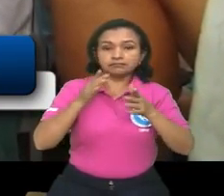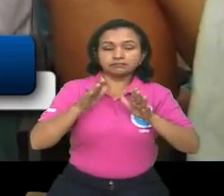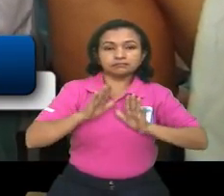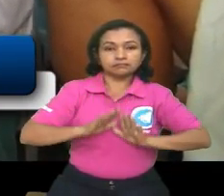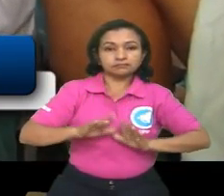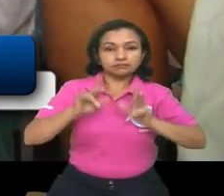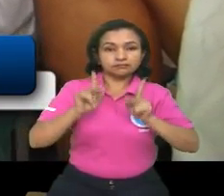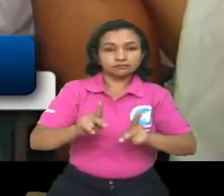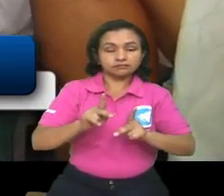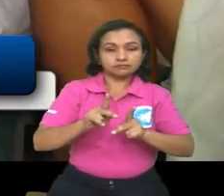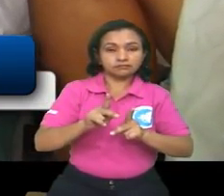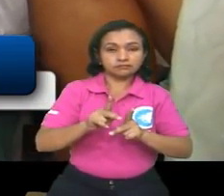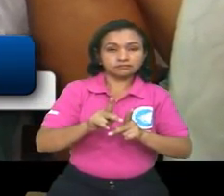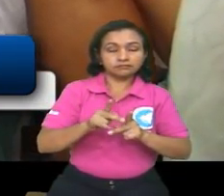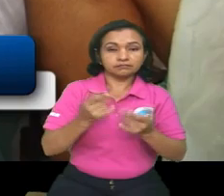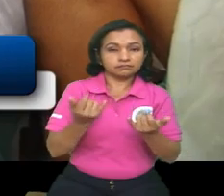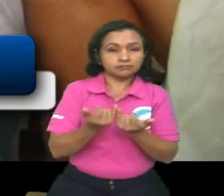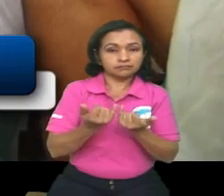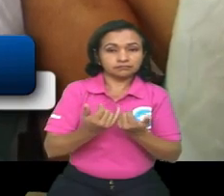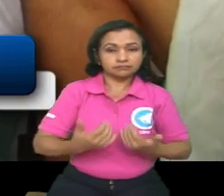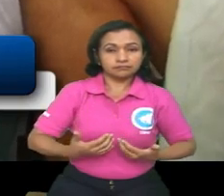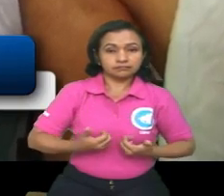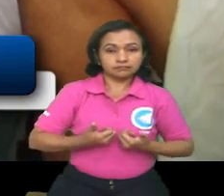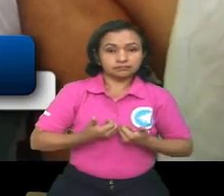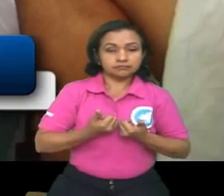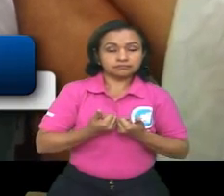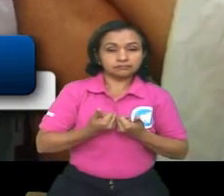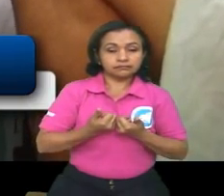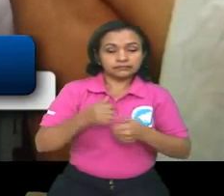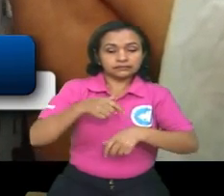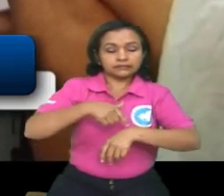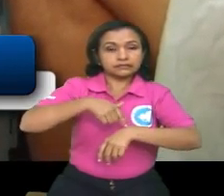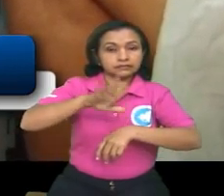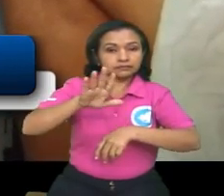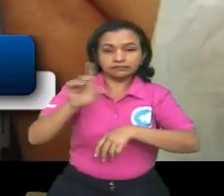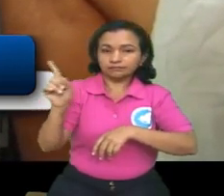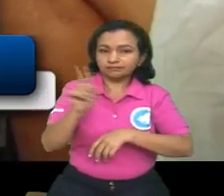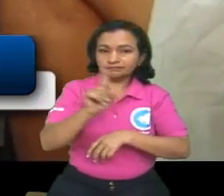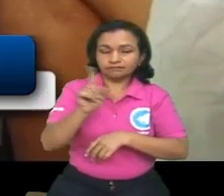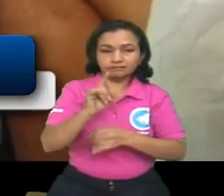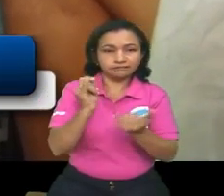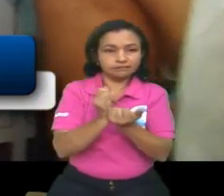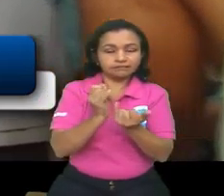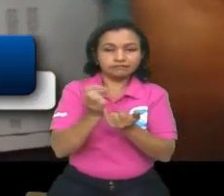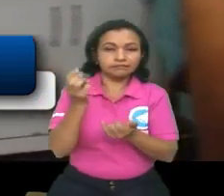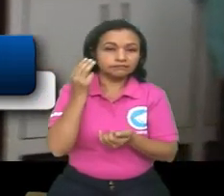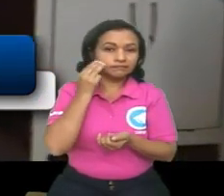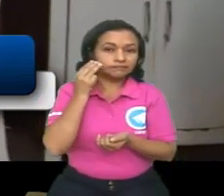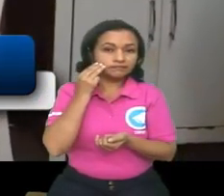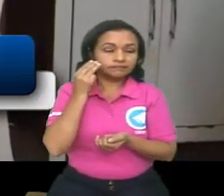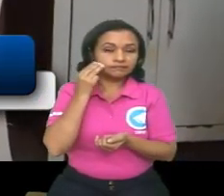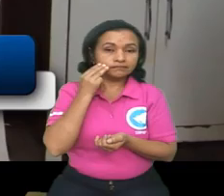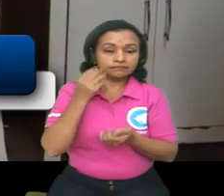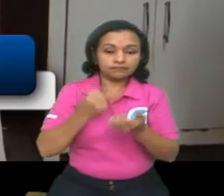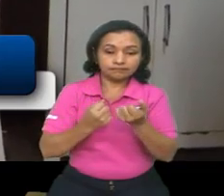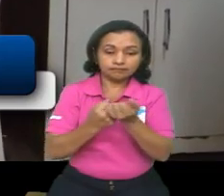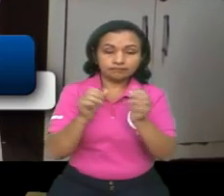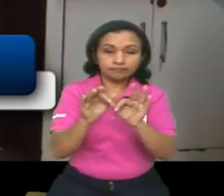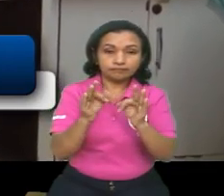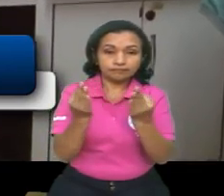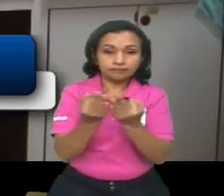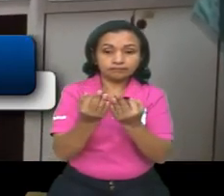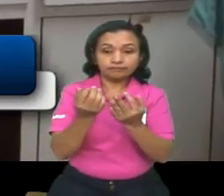se captó con un cáncer en estadio avanzado no le va igual. Es una madre que es pilar de su familia, tiene su